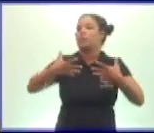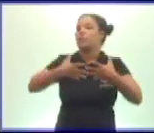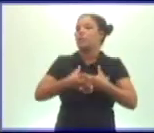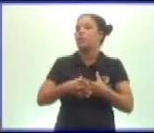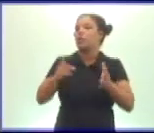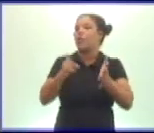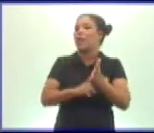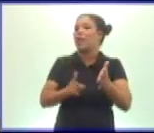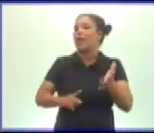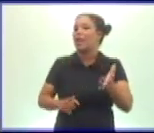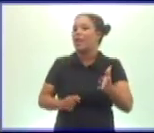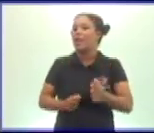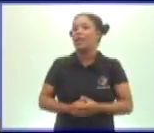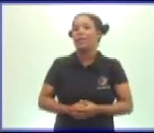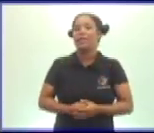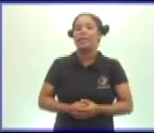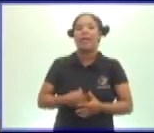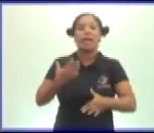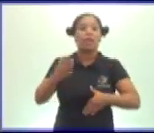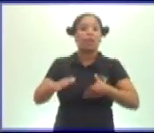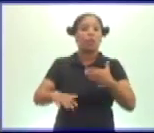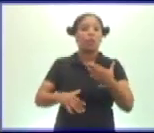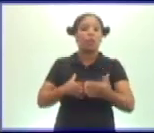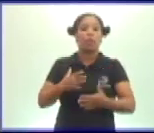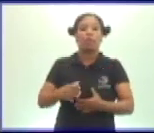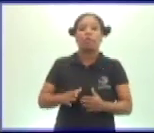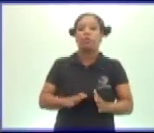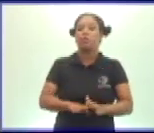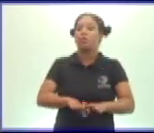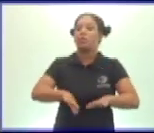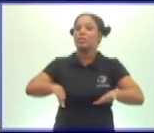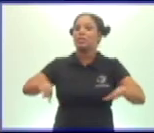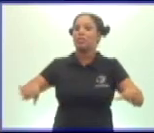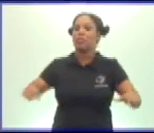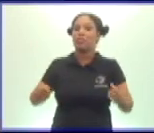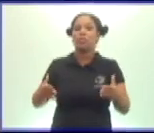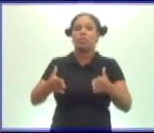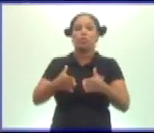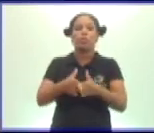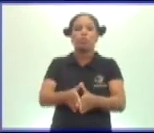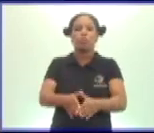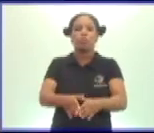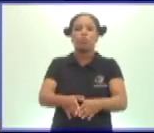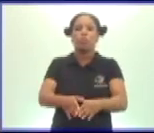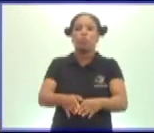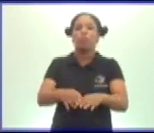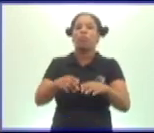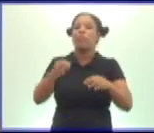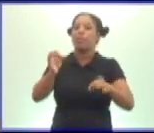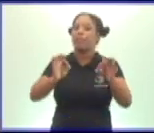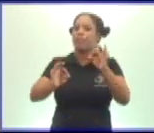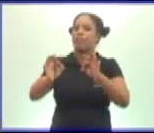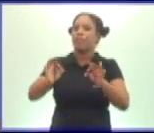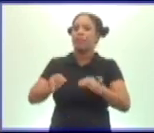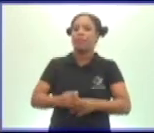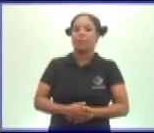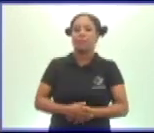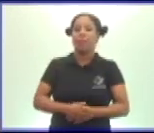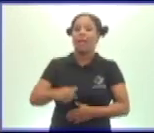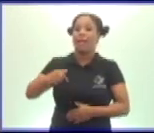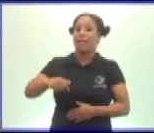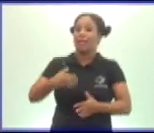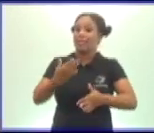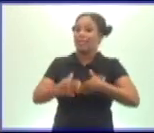energías implicadas en los procesos de separación y unión de partículas. En este proceso